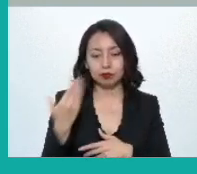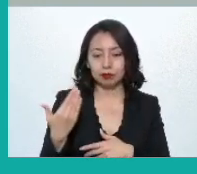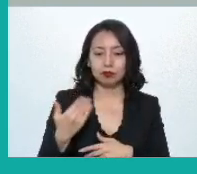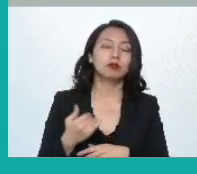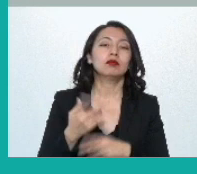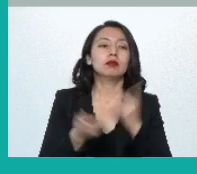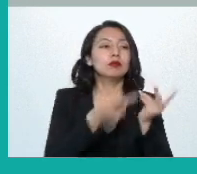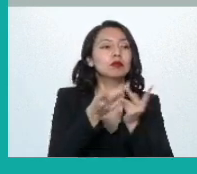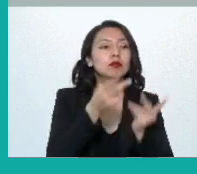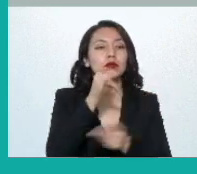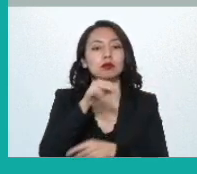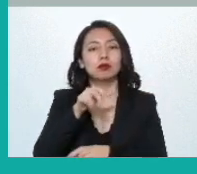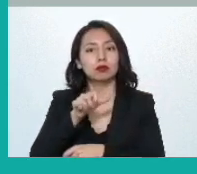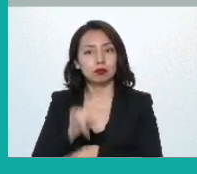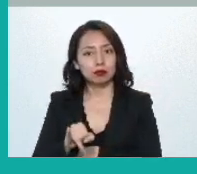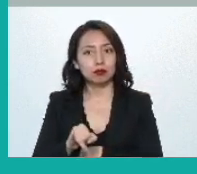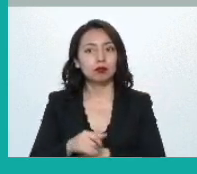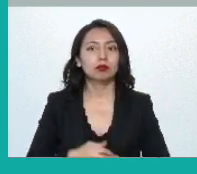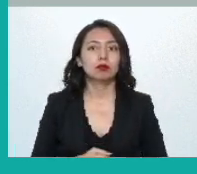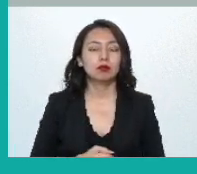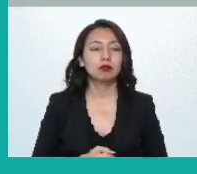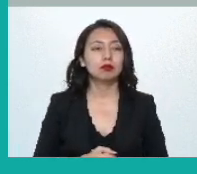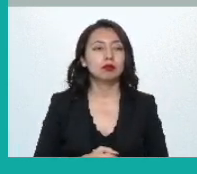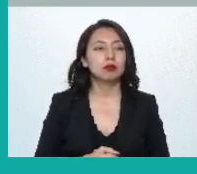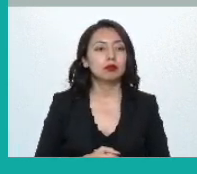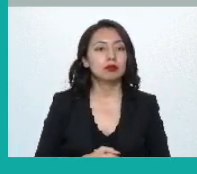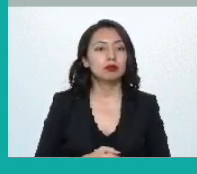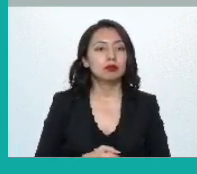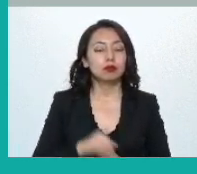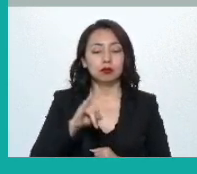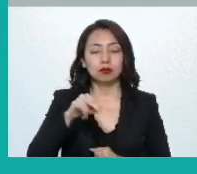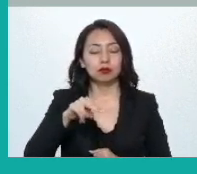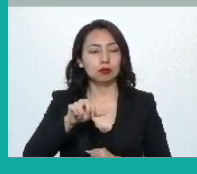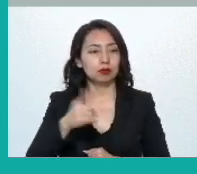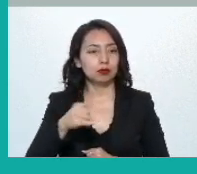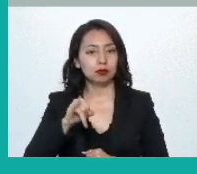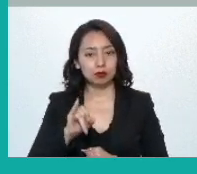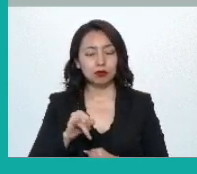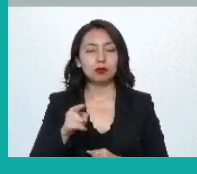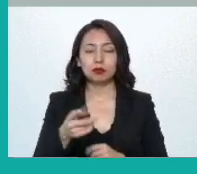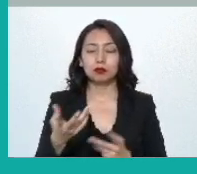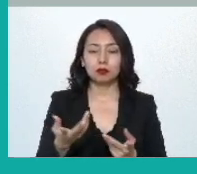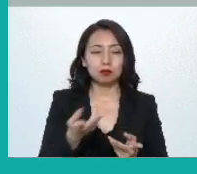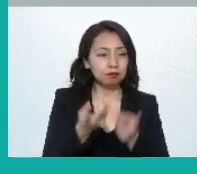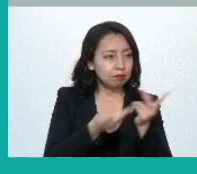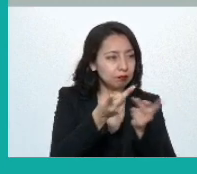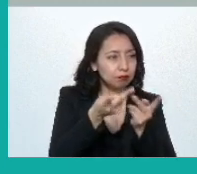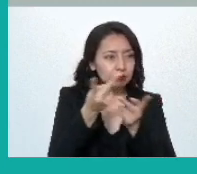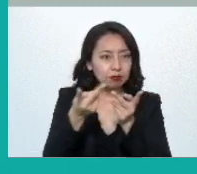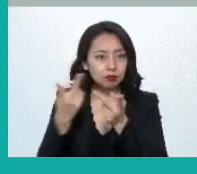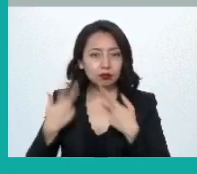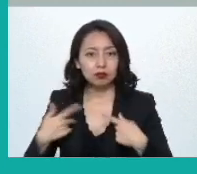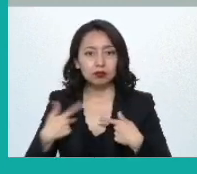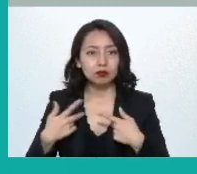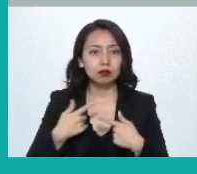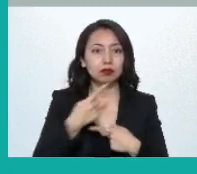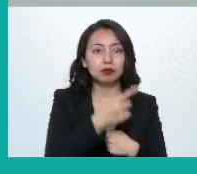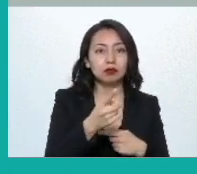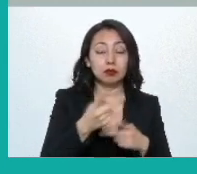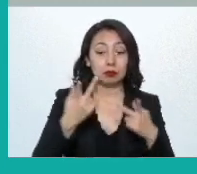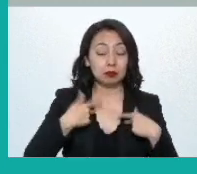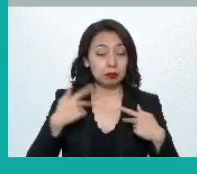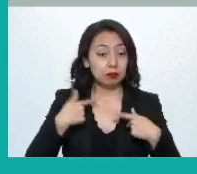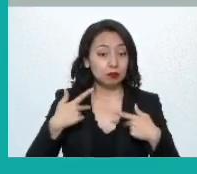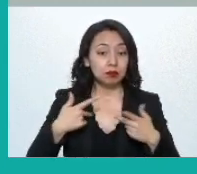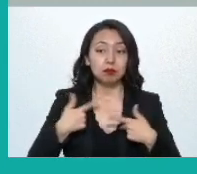de Acceso a la Información Pública y de Protección de Datos Personales del INEGI, existe un desconocimiento significativo entre la